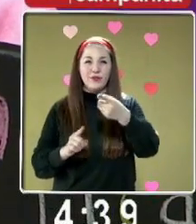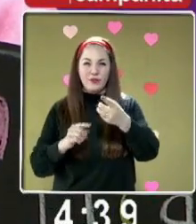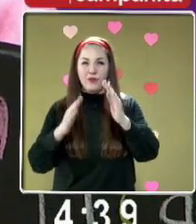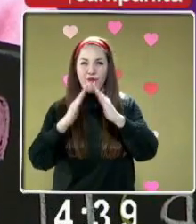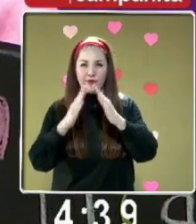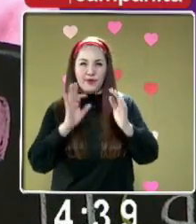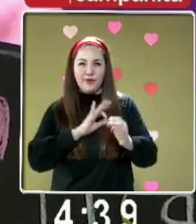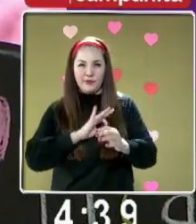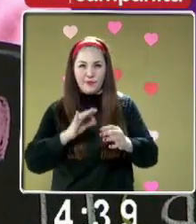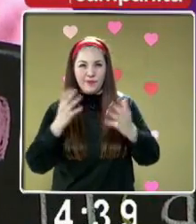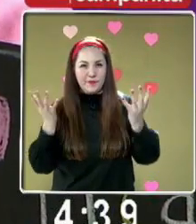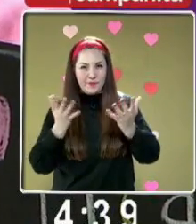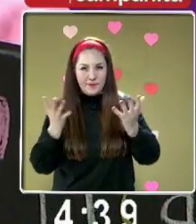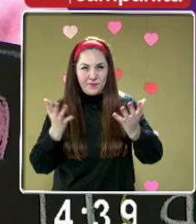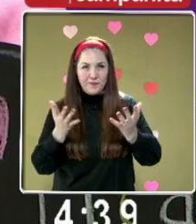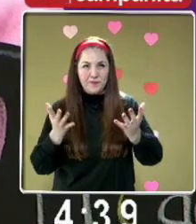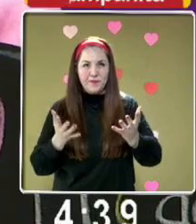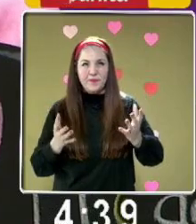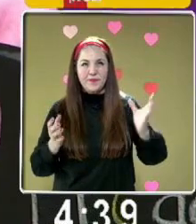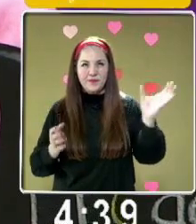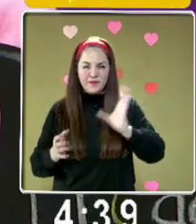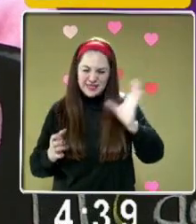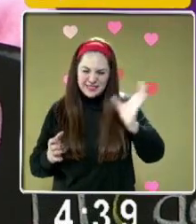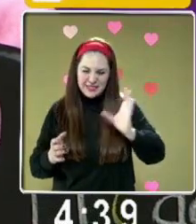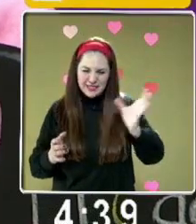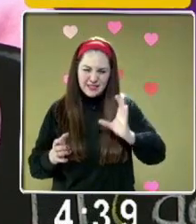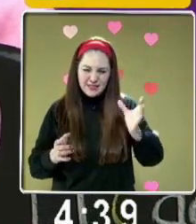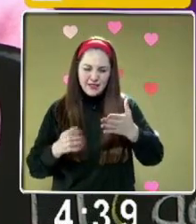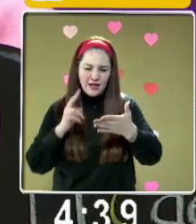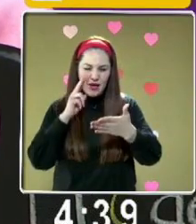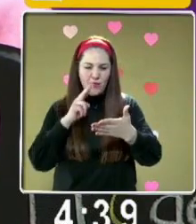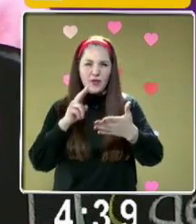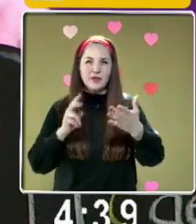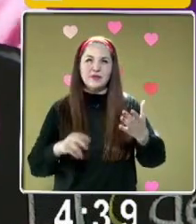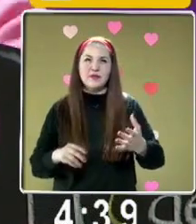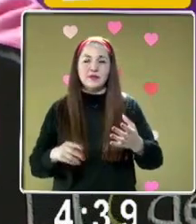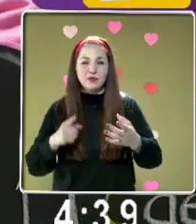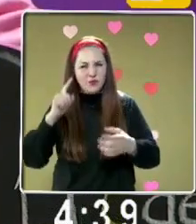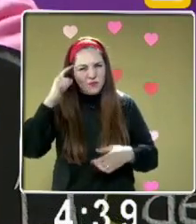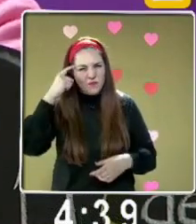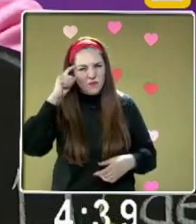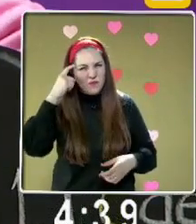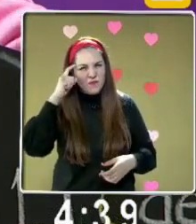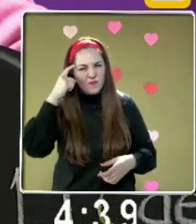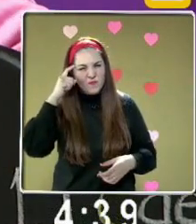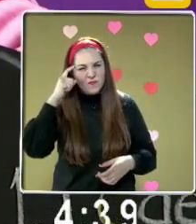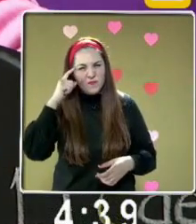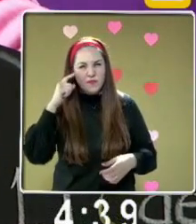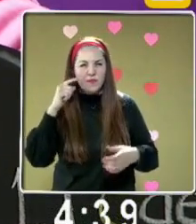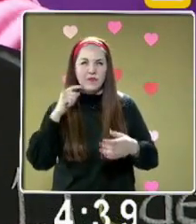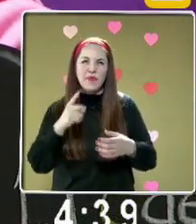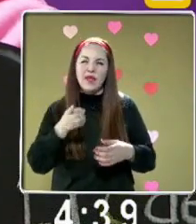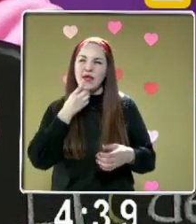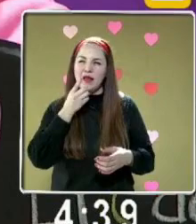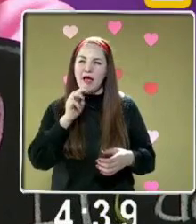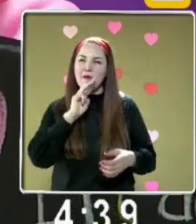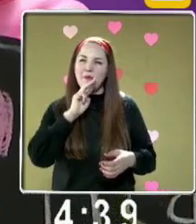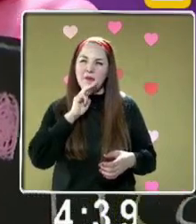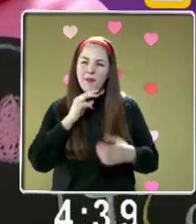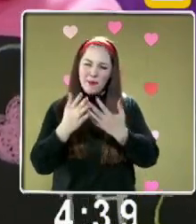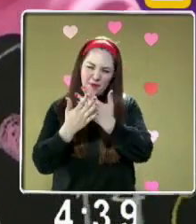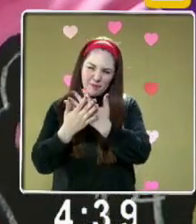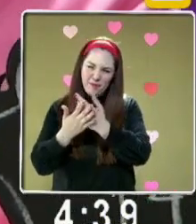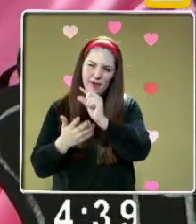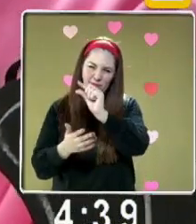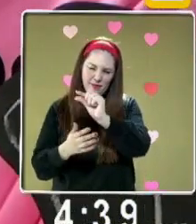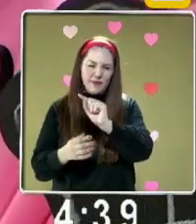en tu casa como otro tip, una estrategia para la calma. Cuando tú estés enojado, dile a tu familiar, a tu mamá, a ver, mami, espérame,